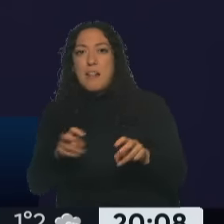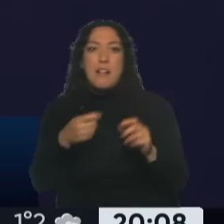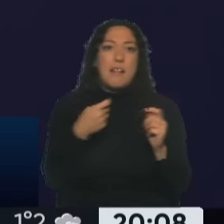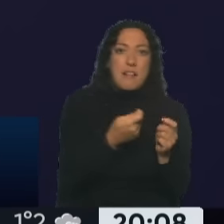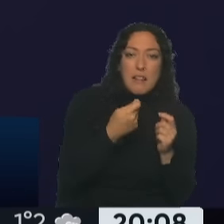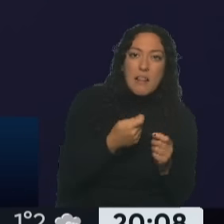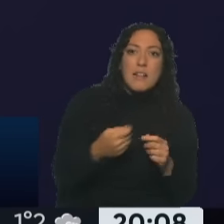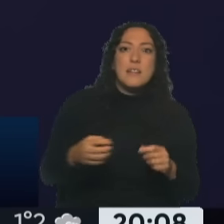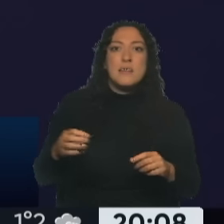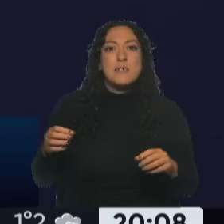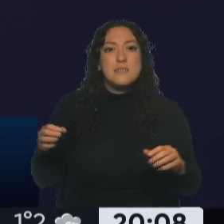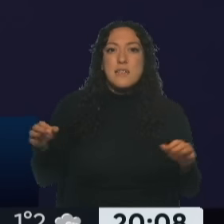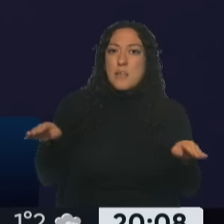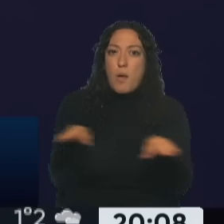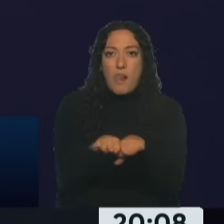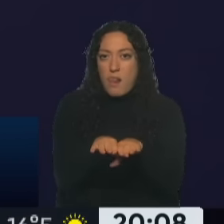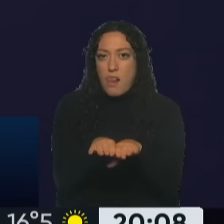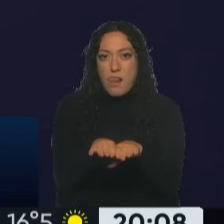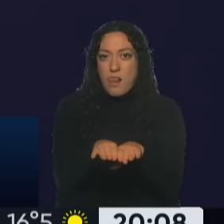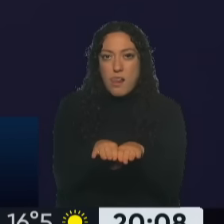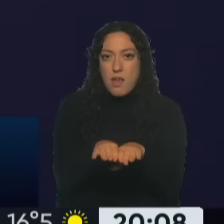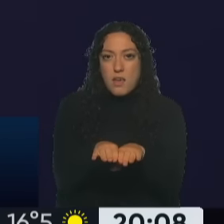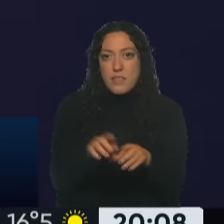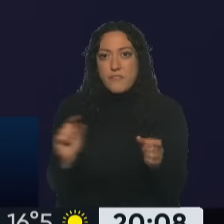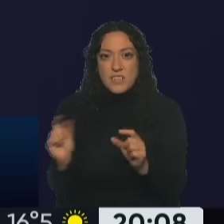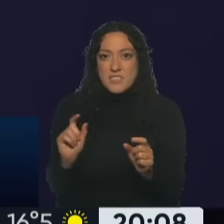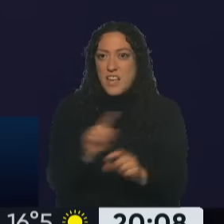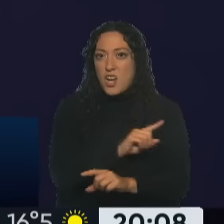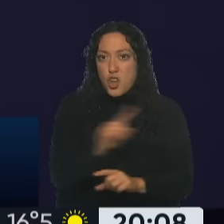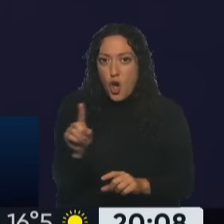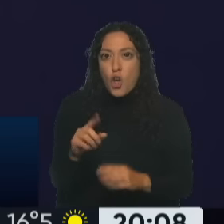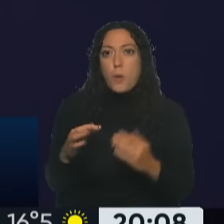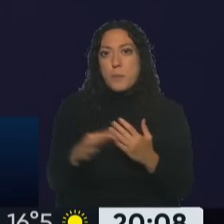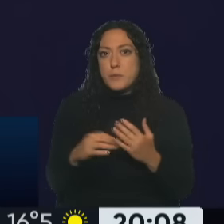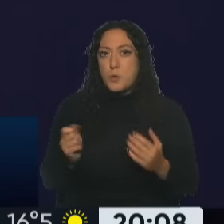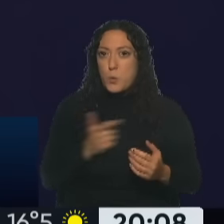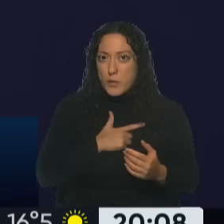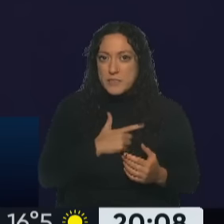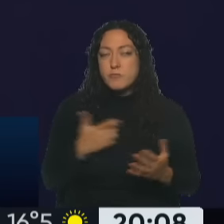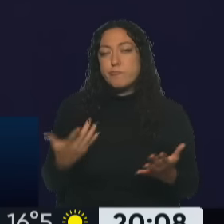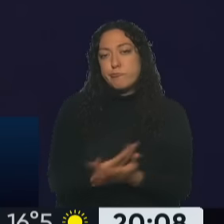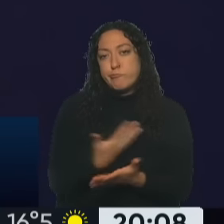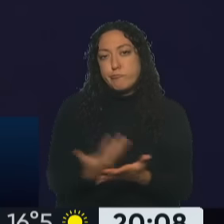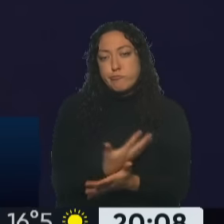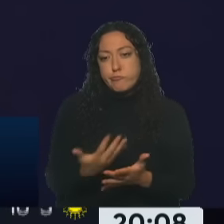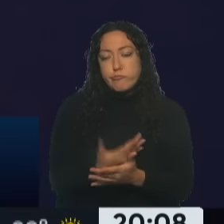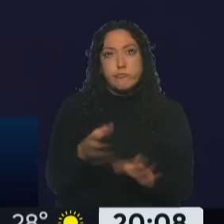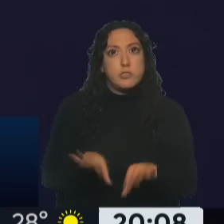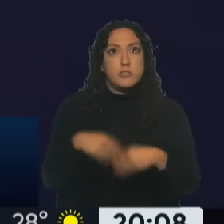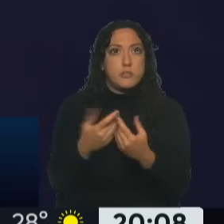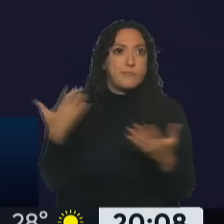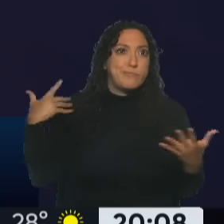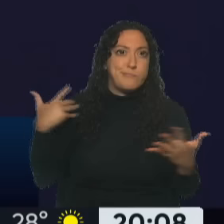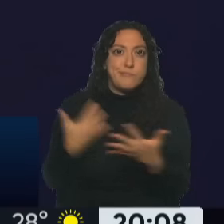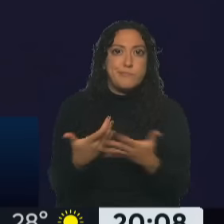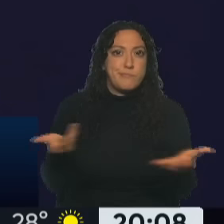déficit cero ese flagelo por el que que hemos pasado durante ya como ha repetido